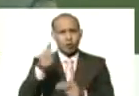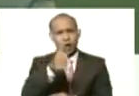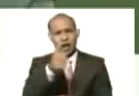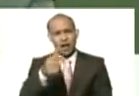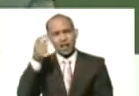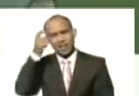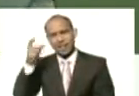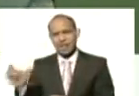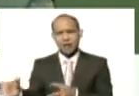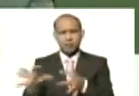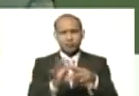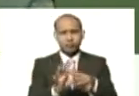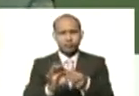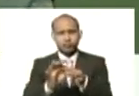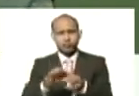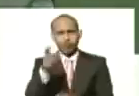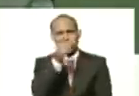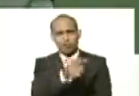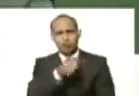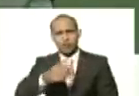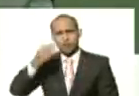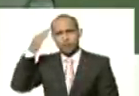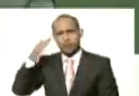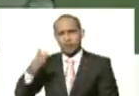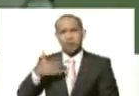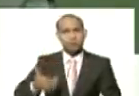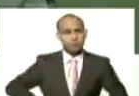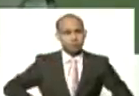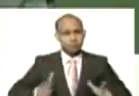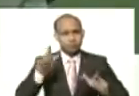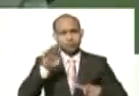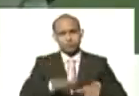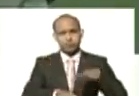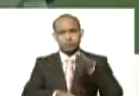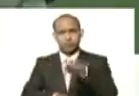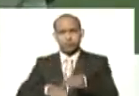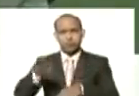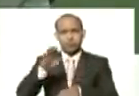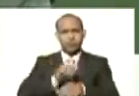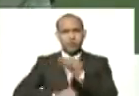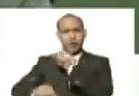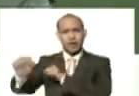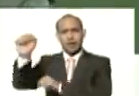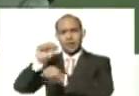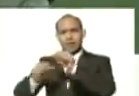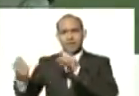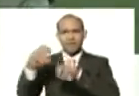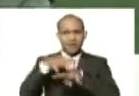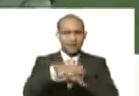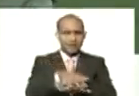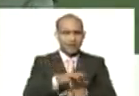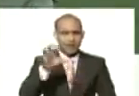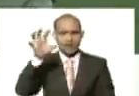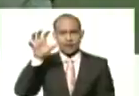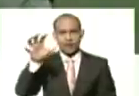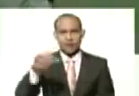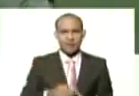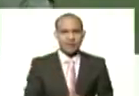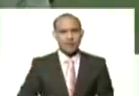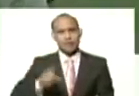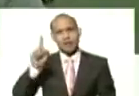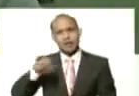unión cívico-militar que nos permite avanzar, pues, en la defensa integral de la patria.